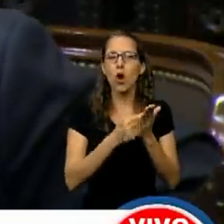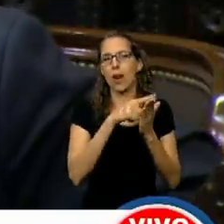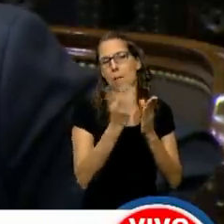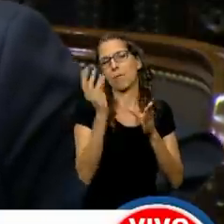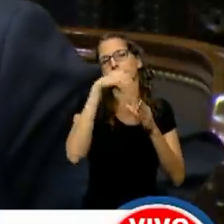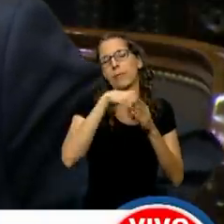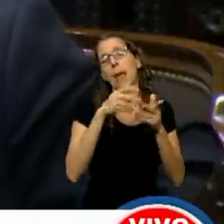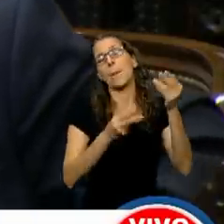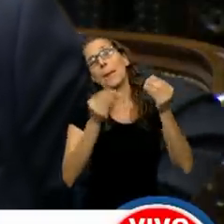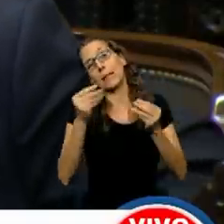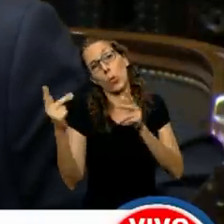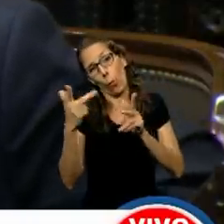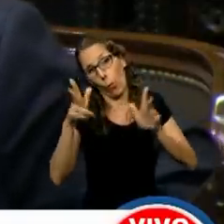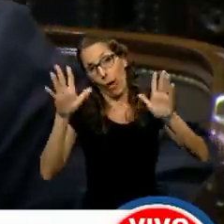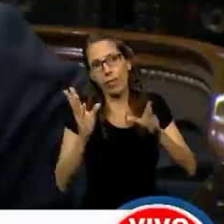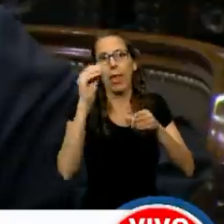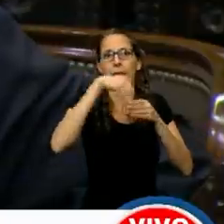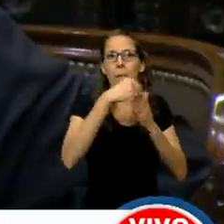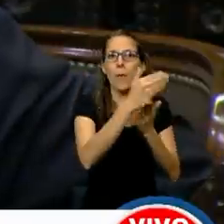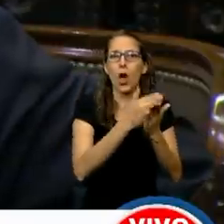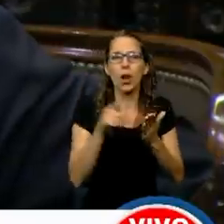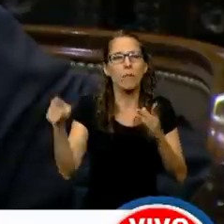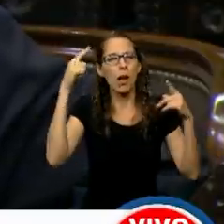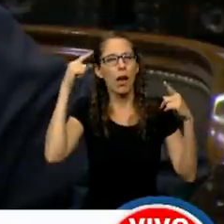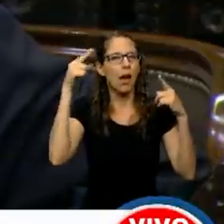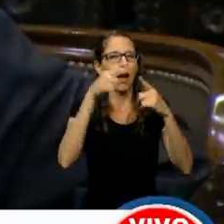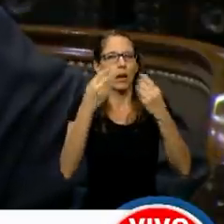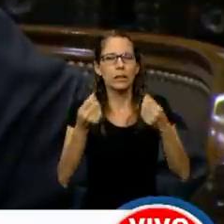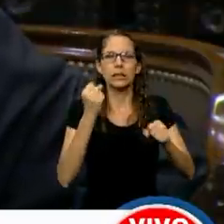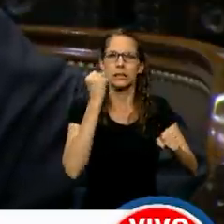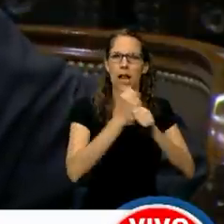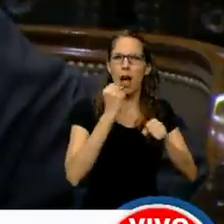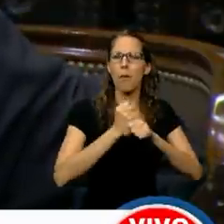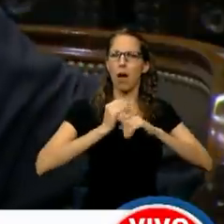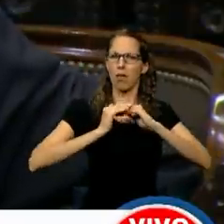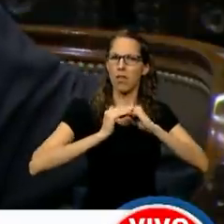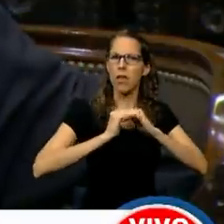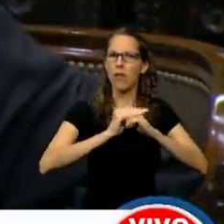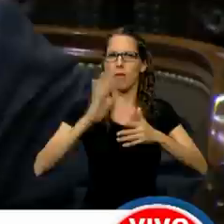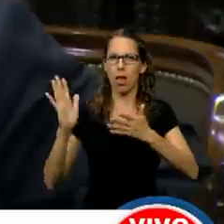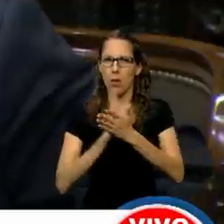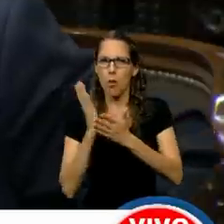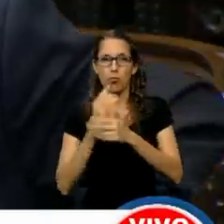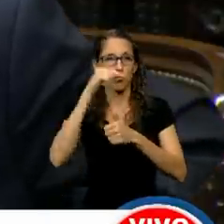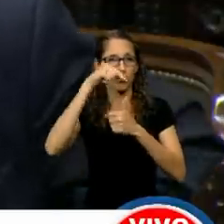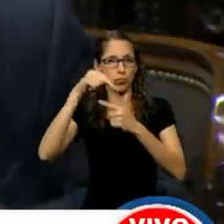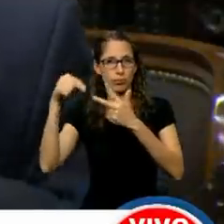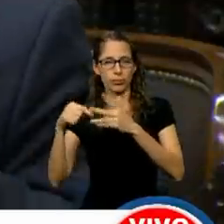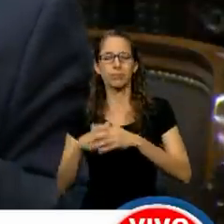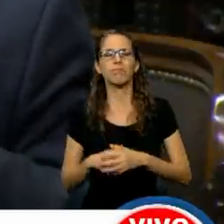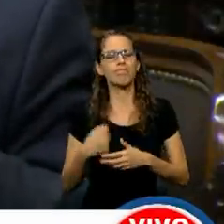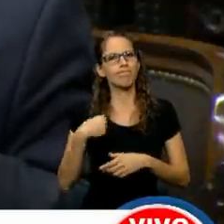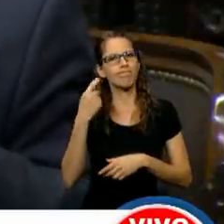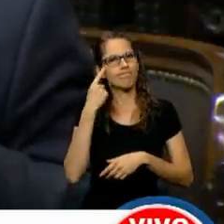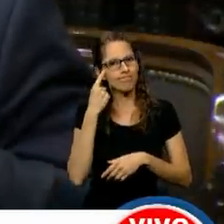lo que él llama presupuesto era la estabilidad el trabajo y la producción yo considero que con